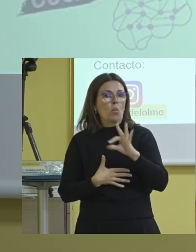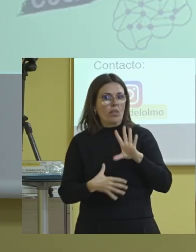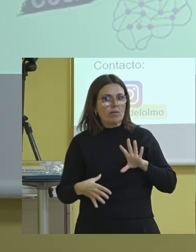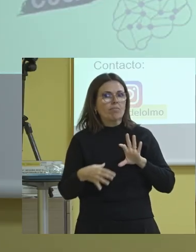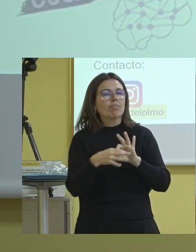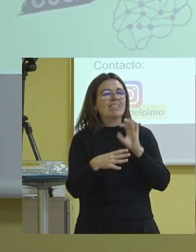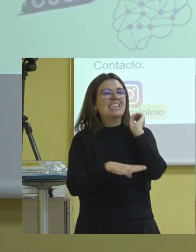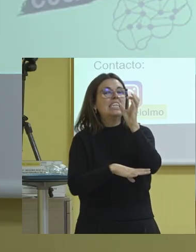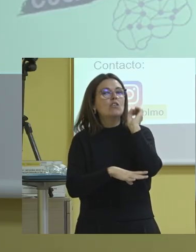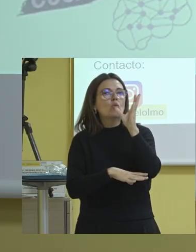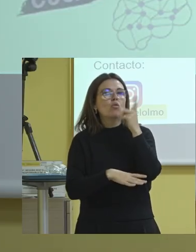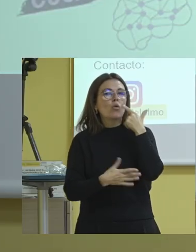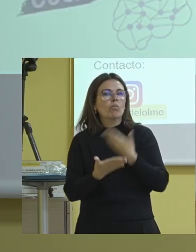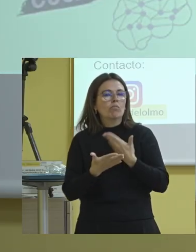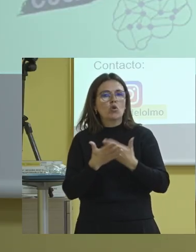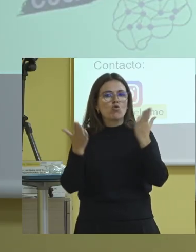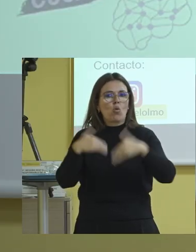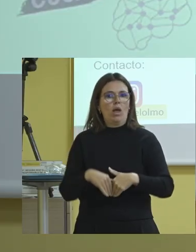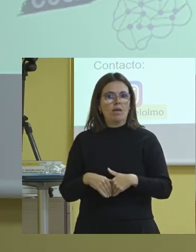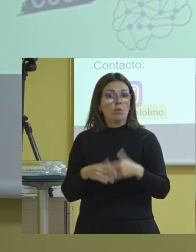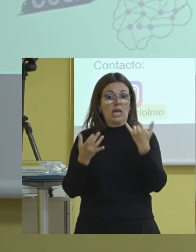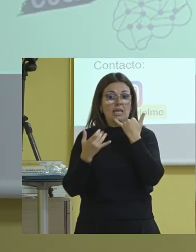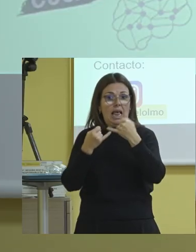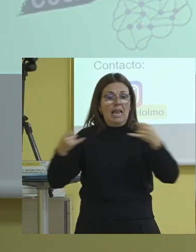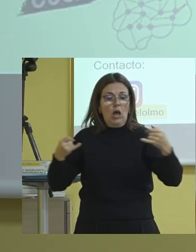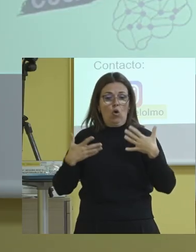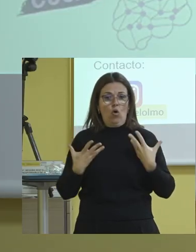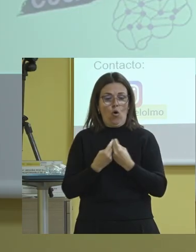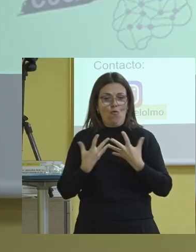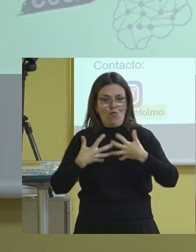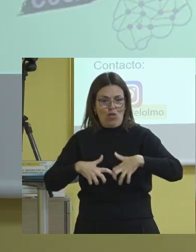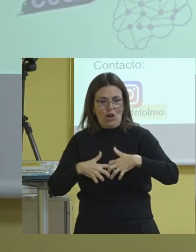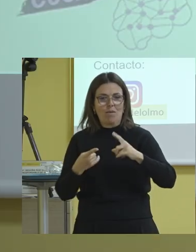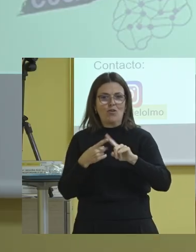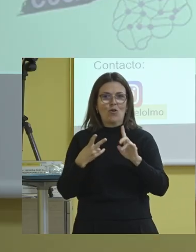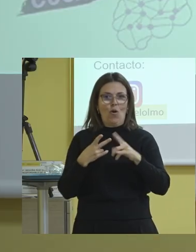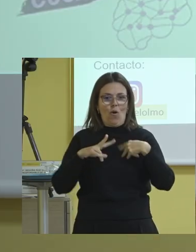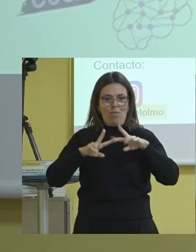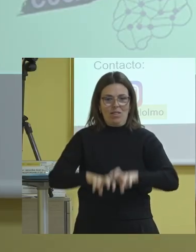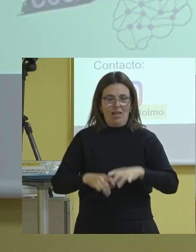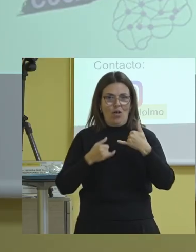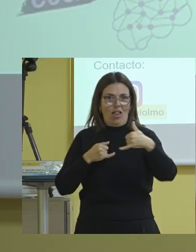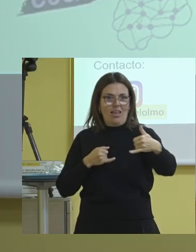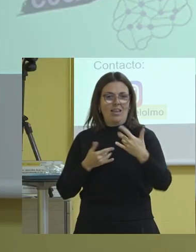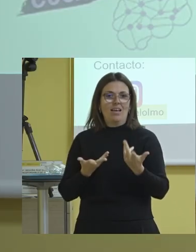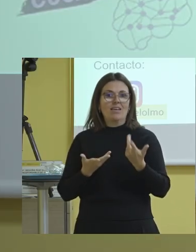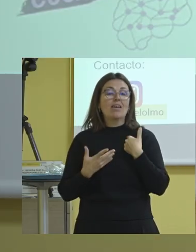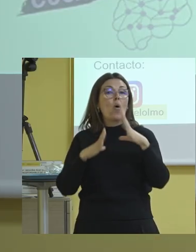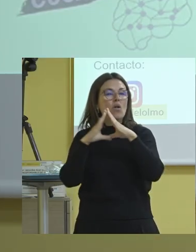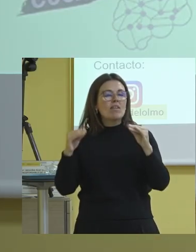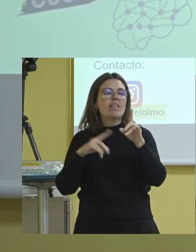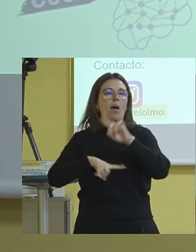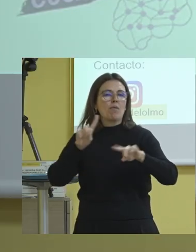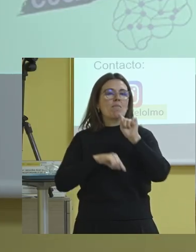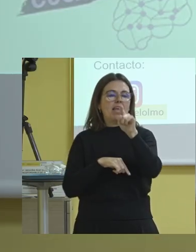a ciertos discursos que no tienen evidencia, pero porque se alinean con tu funcionamiento o con tu línea de investigación. Yo creo que el problema que tenemos en la universidad muchas veces es ese,